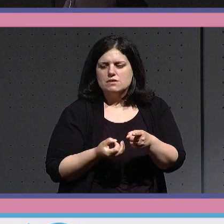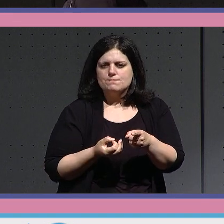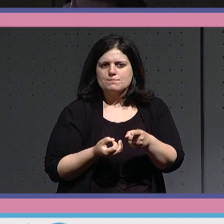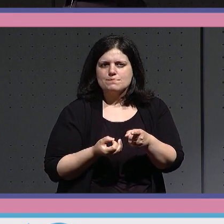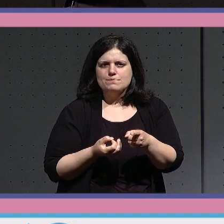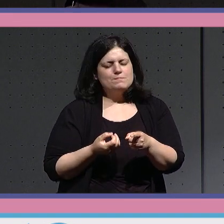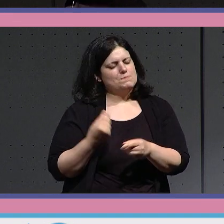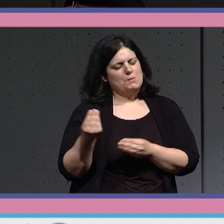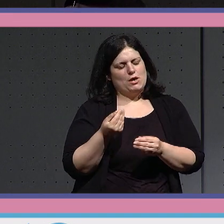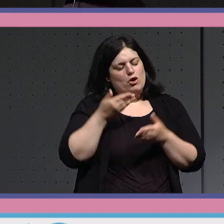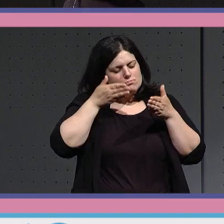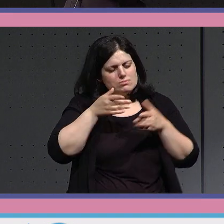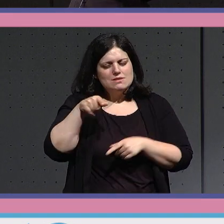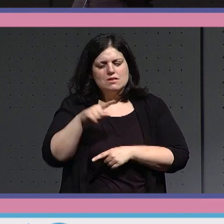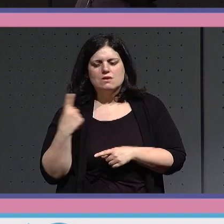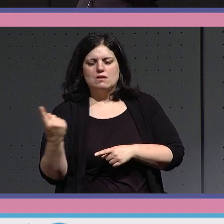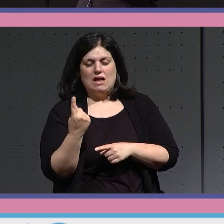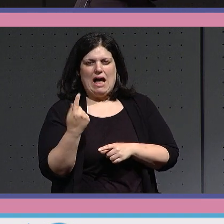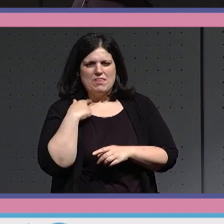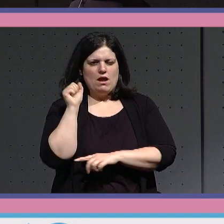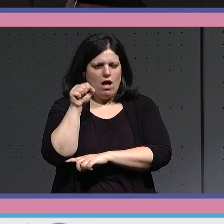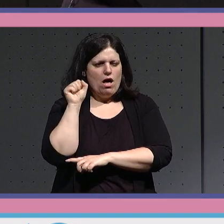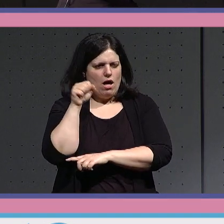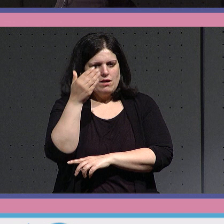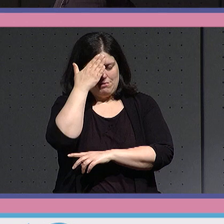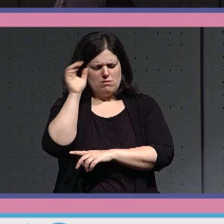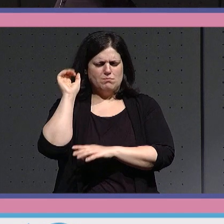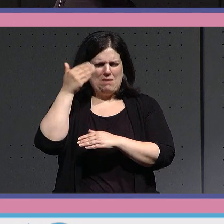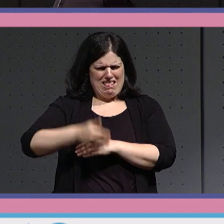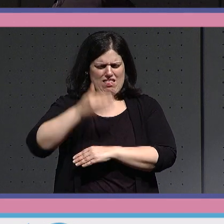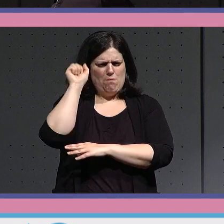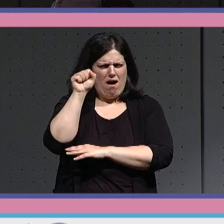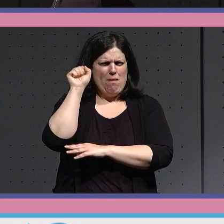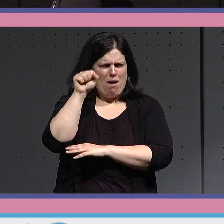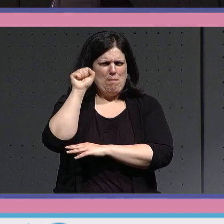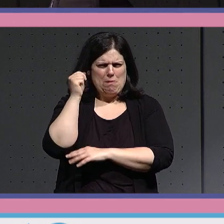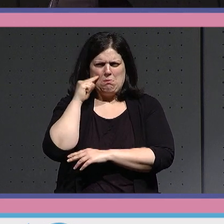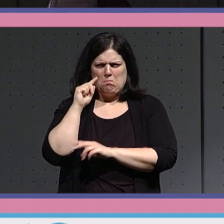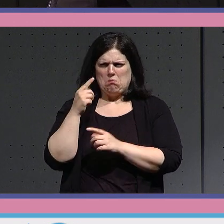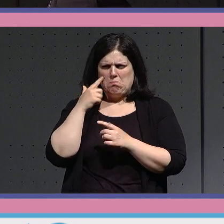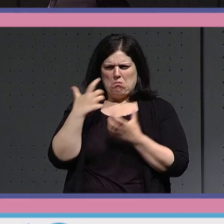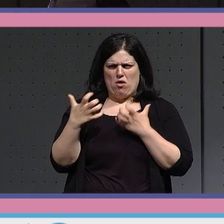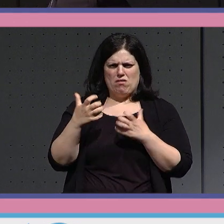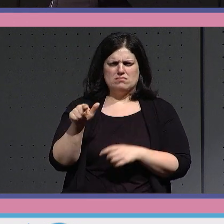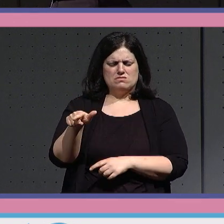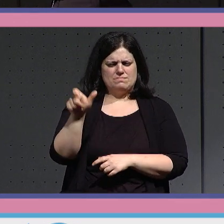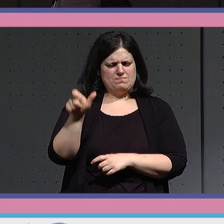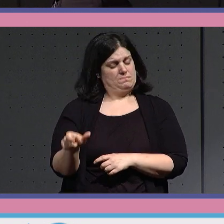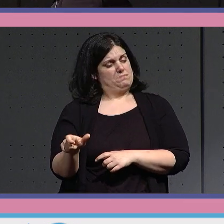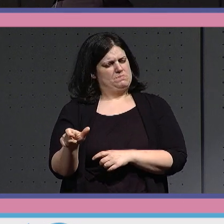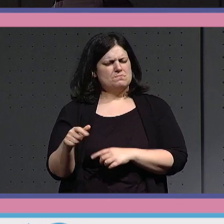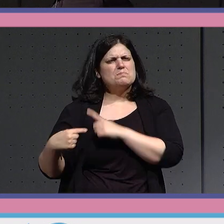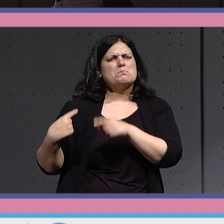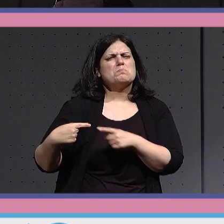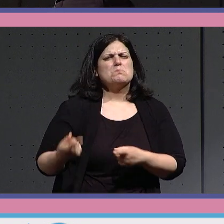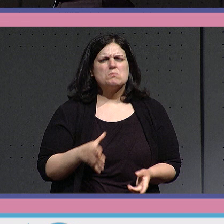esa conducta, como por ejemplo darse cabezazos en la pared, es lo único que vemos, eso puede venir de muchas cosas